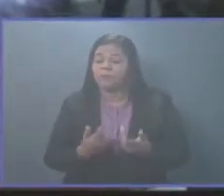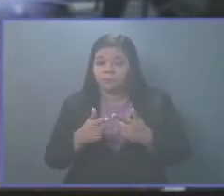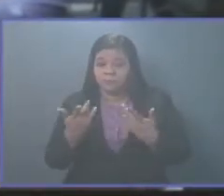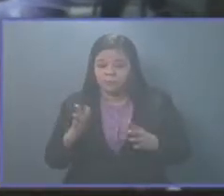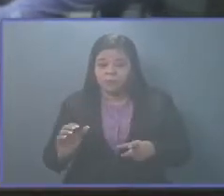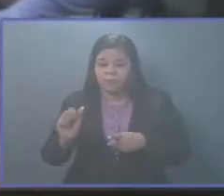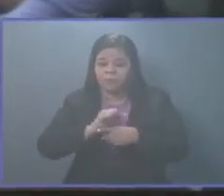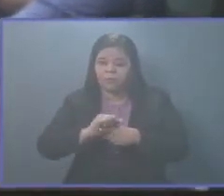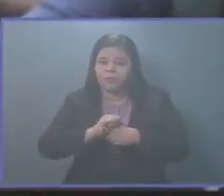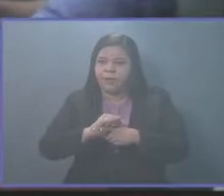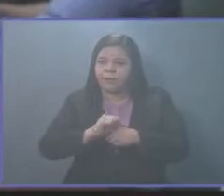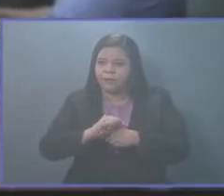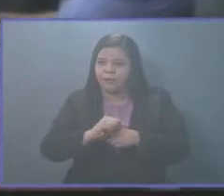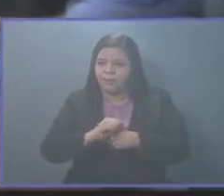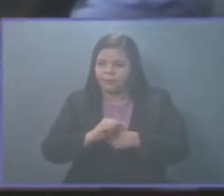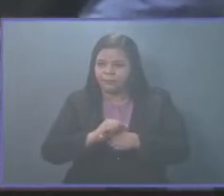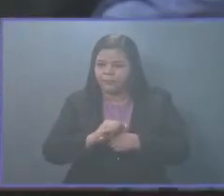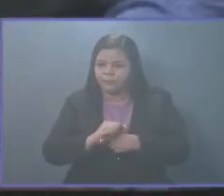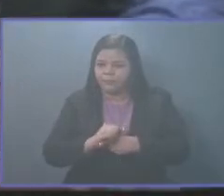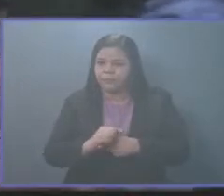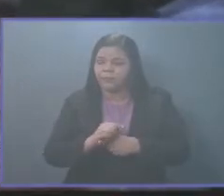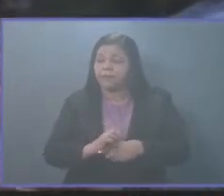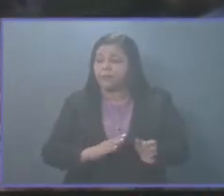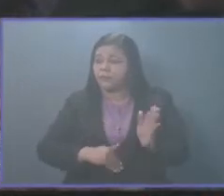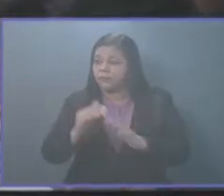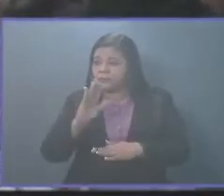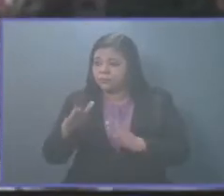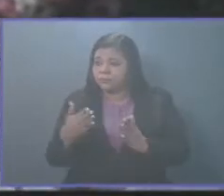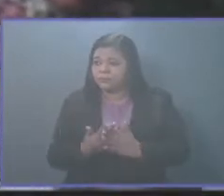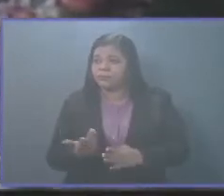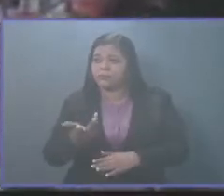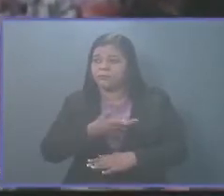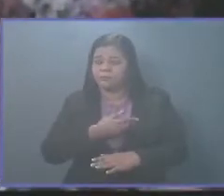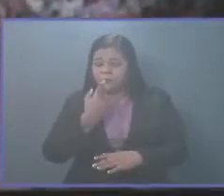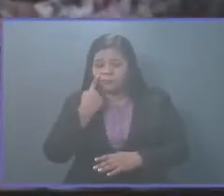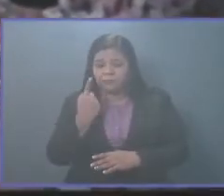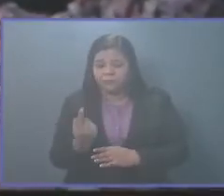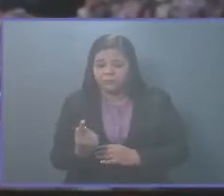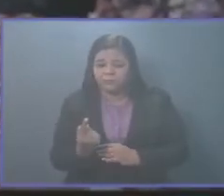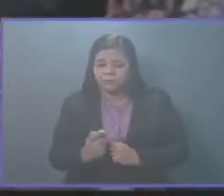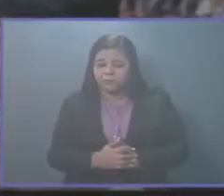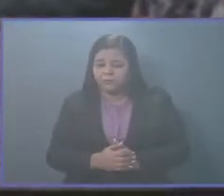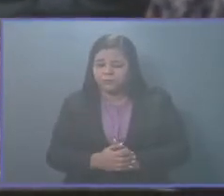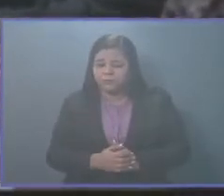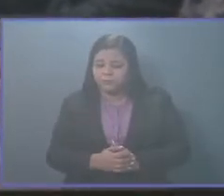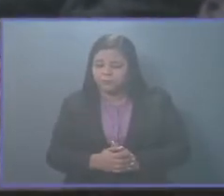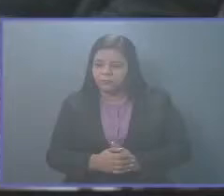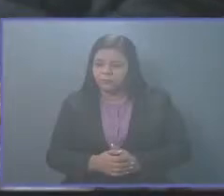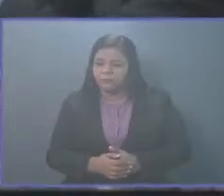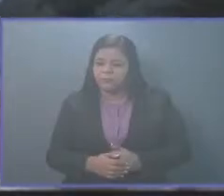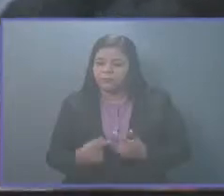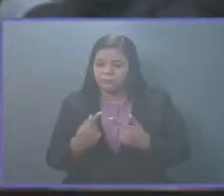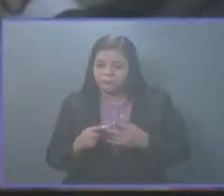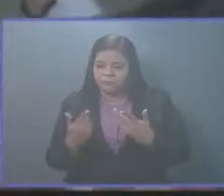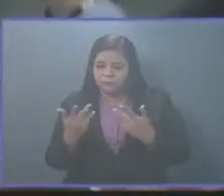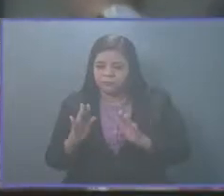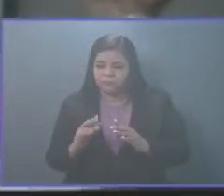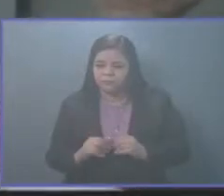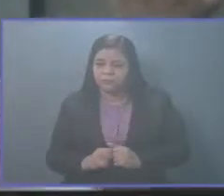prácticamente no han sido documentados y me parecía que ver en en